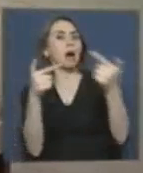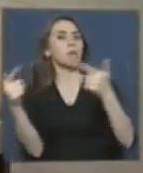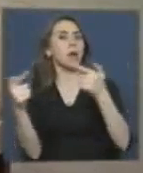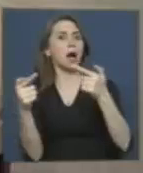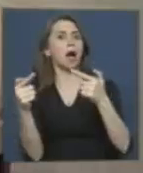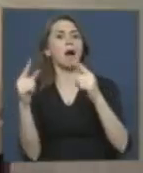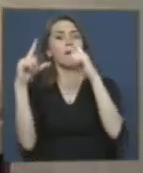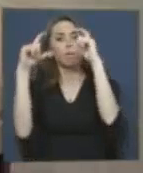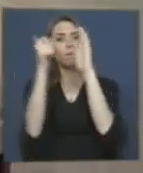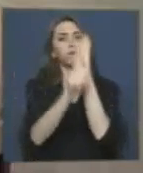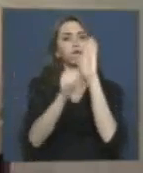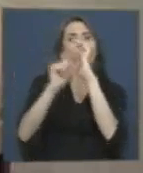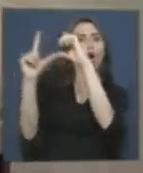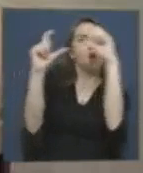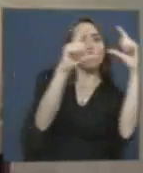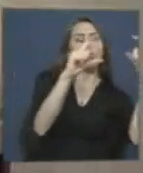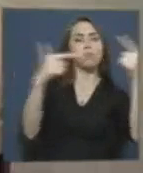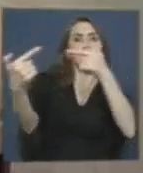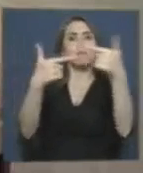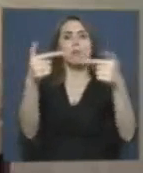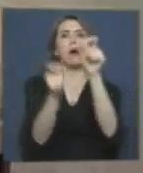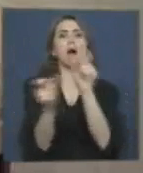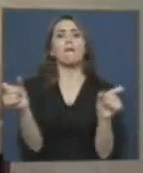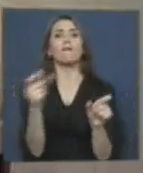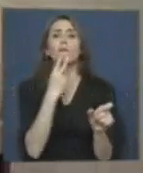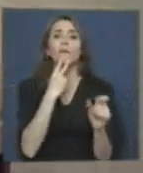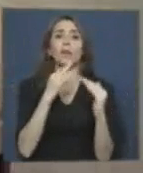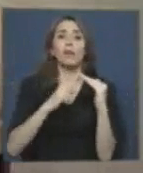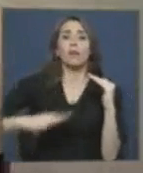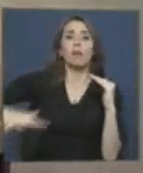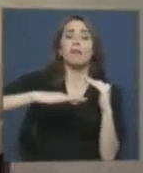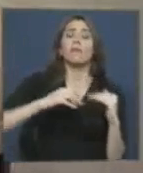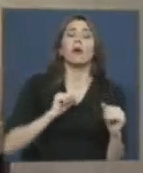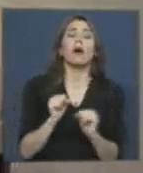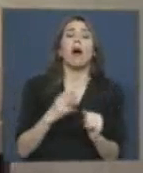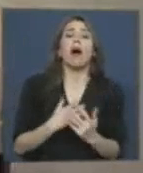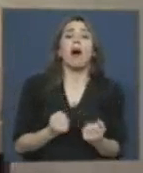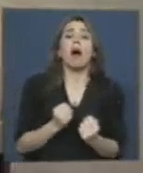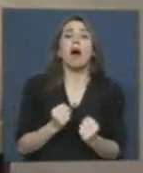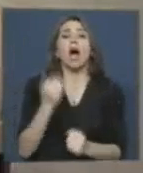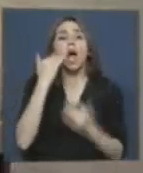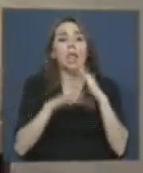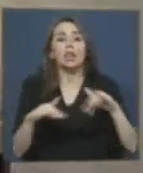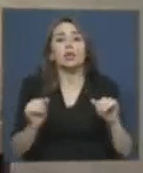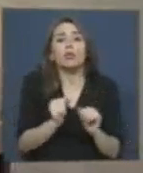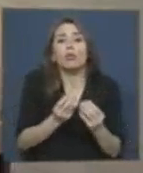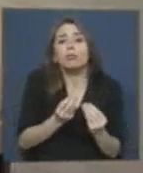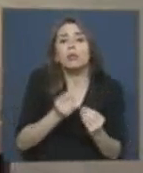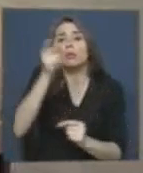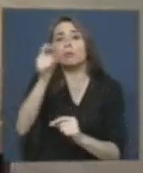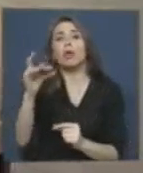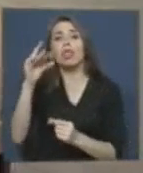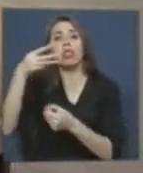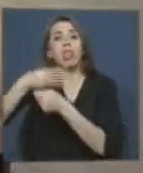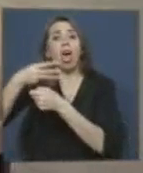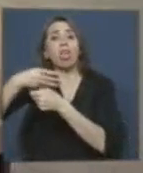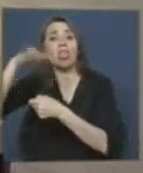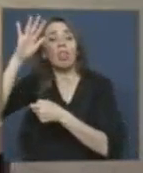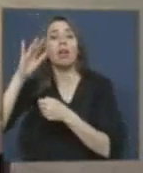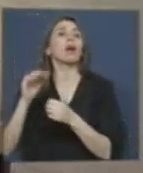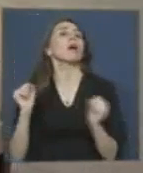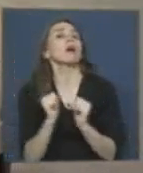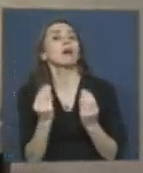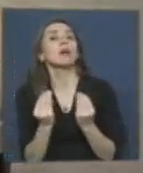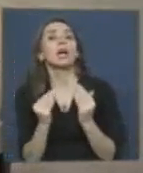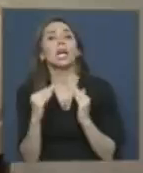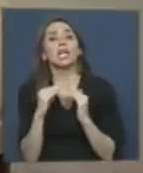y esto tiene angustiado a los vecinos y vecinas especialmente a los niños y adultos mayores que se han visto tener